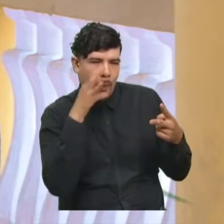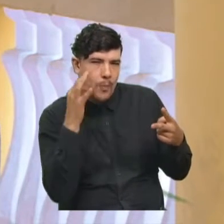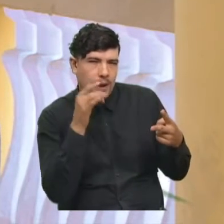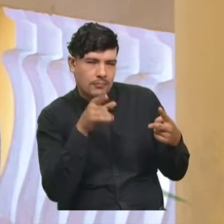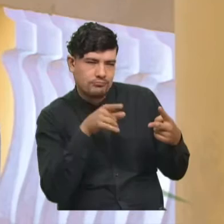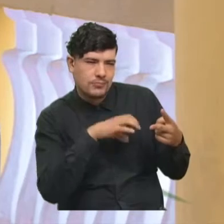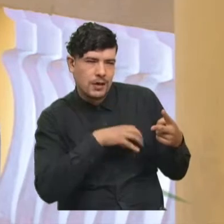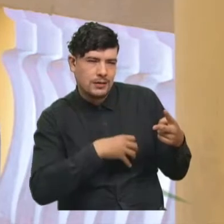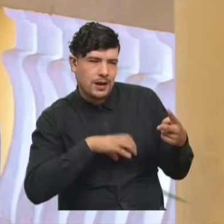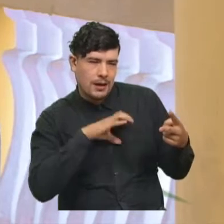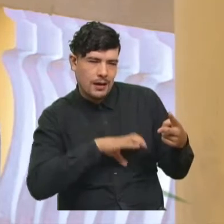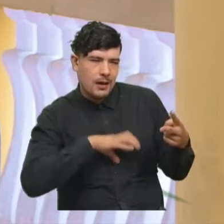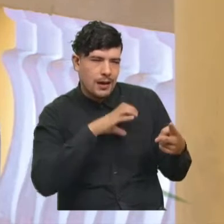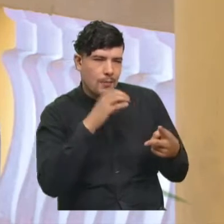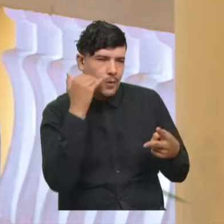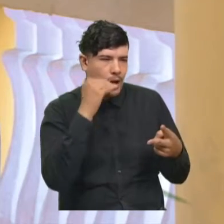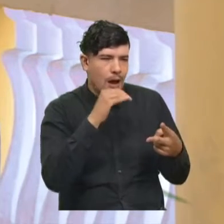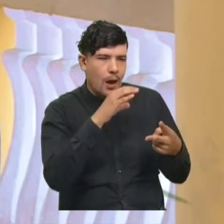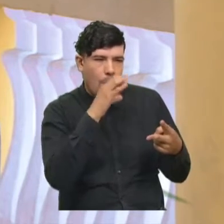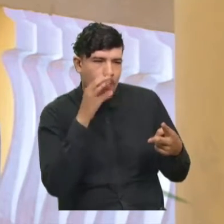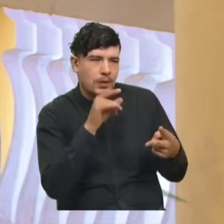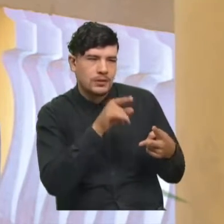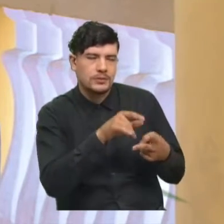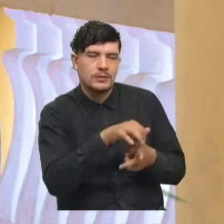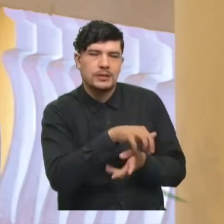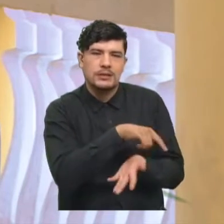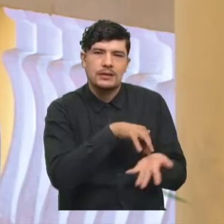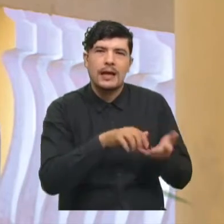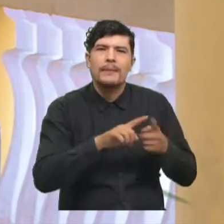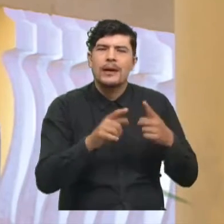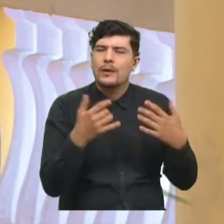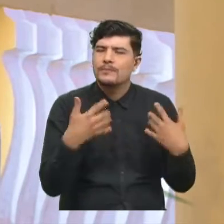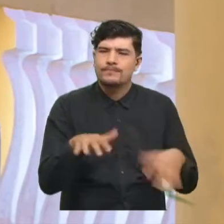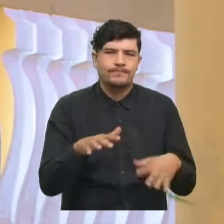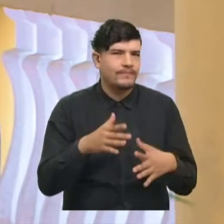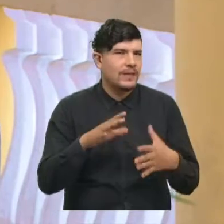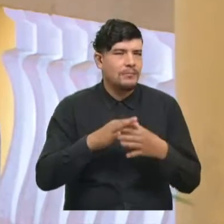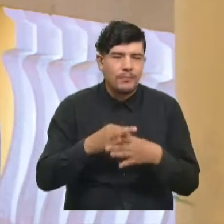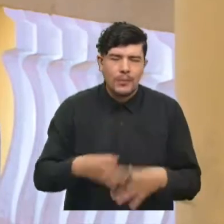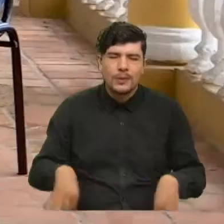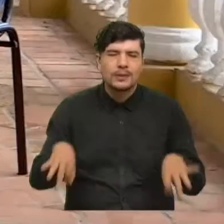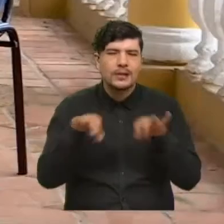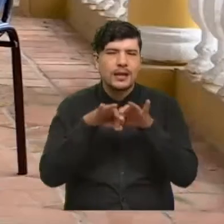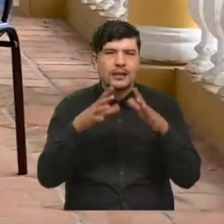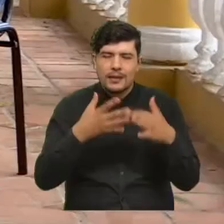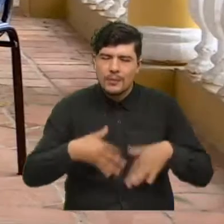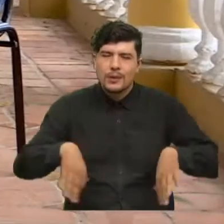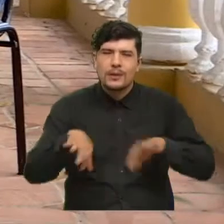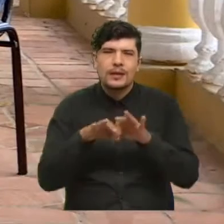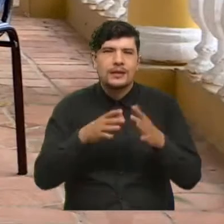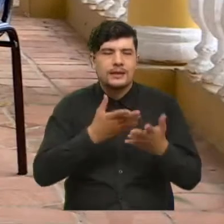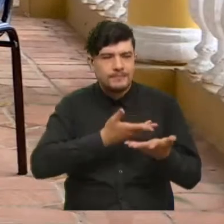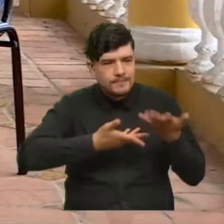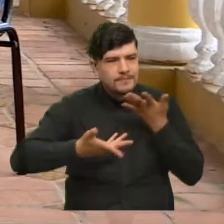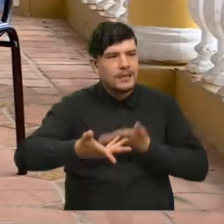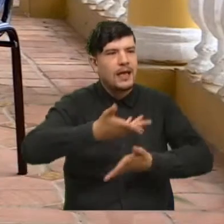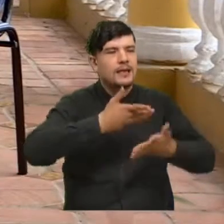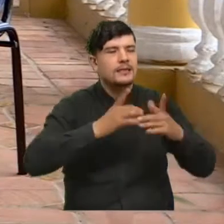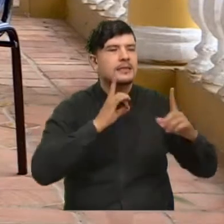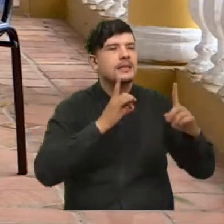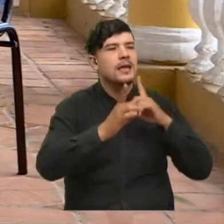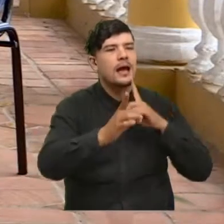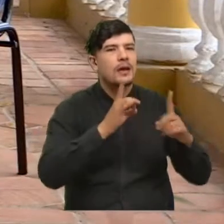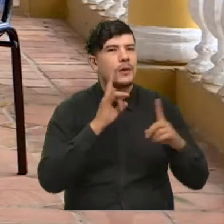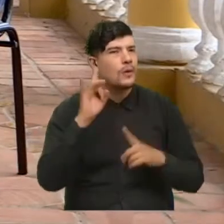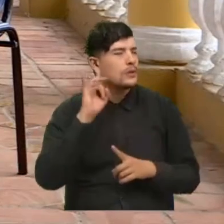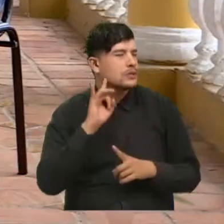viendo bienvenidos siempre las las inquietudes las reclamaciones pero lo más importante es saber escuchar y yo creo que cuando se escucha